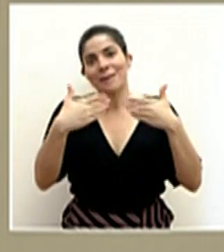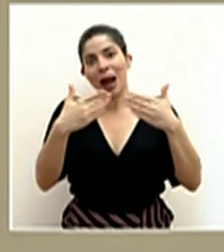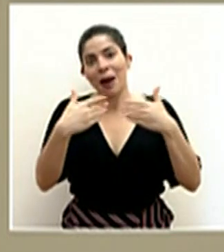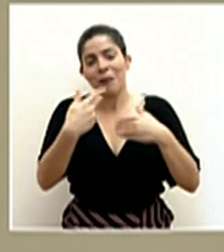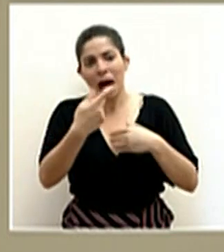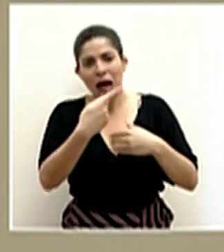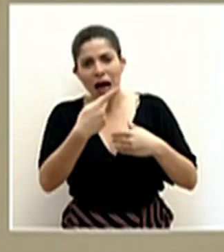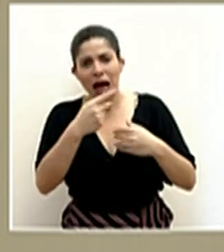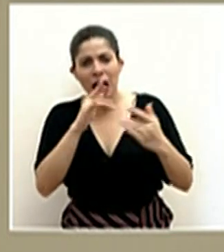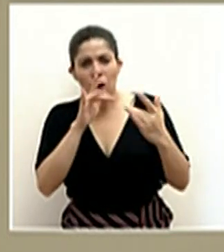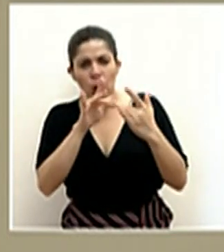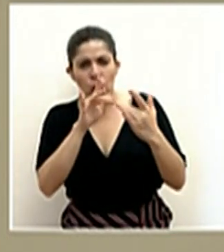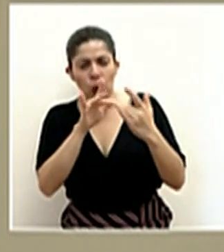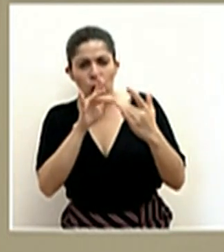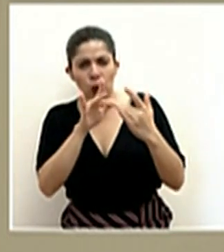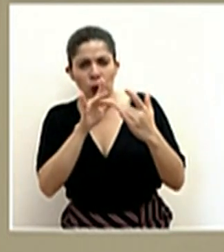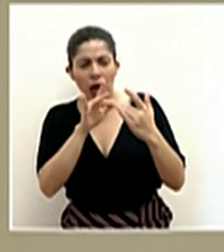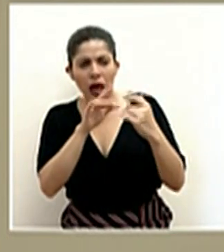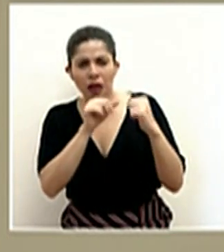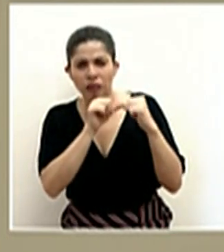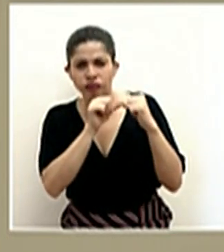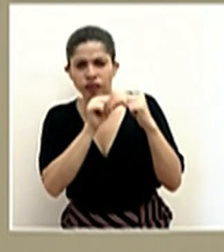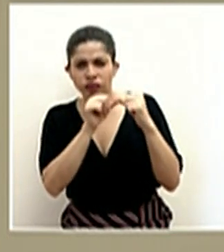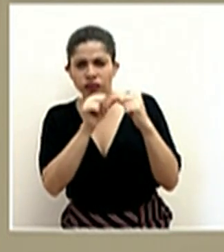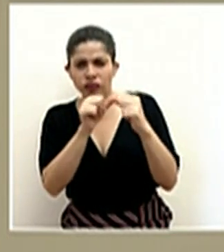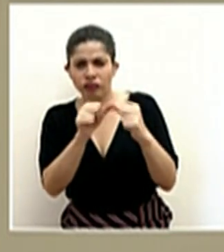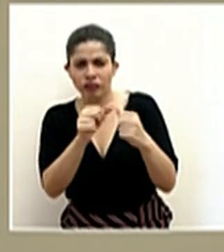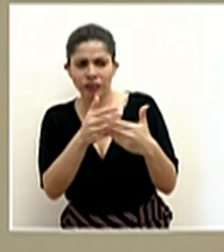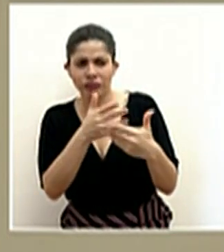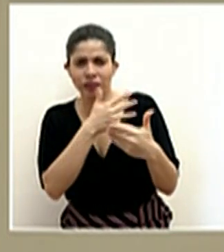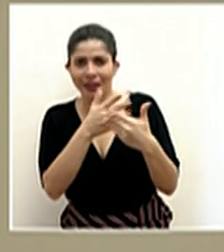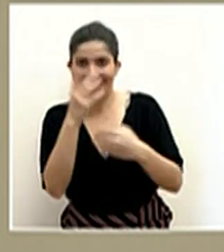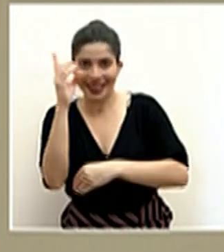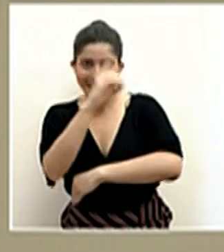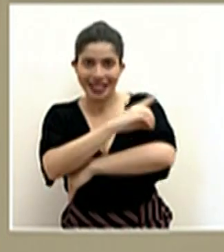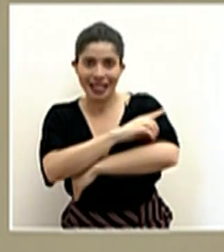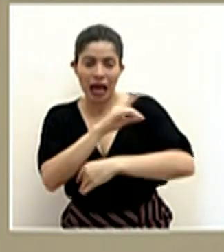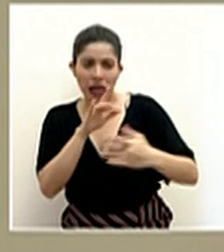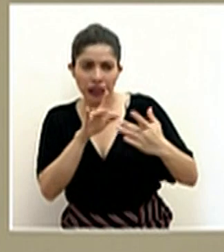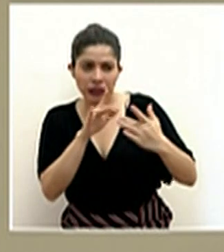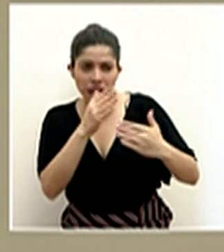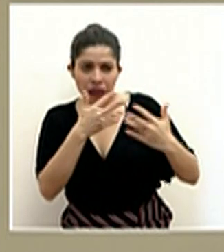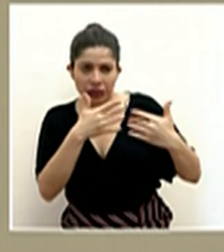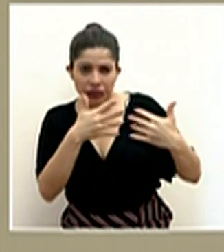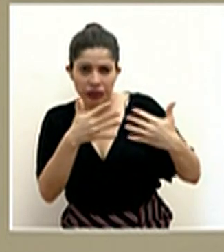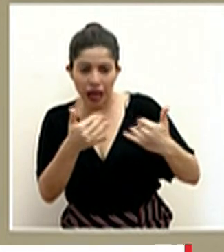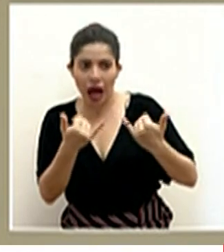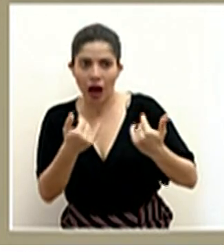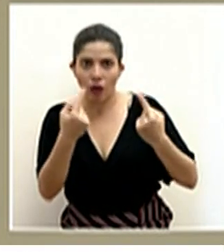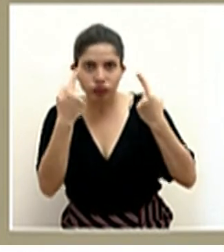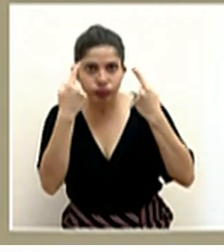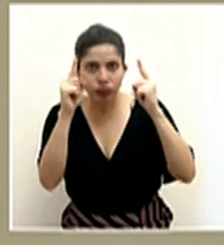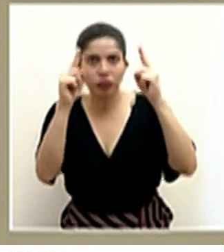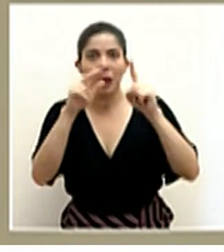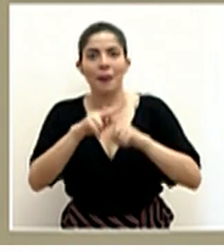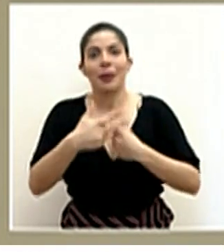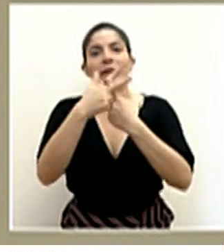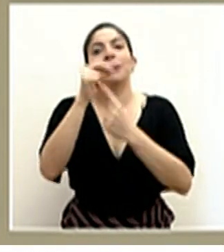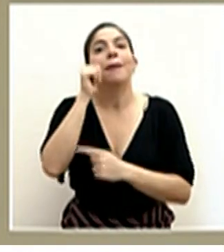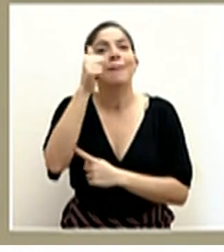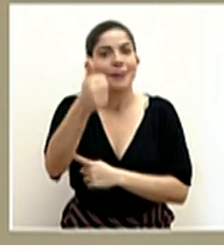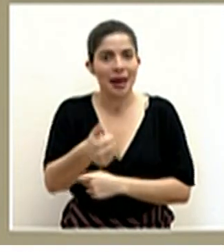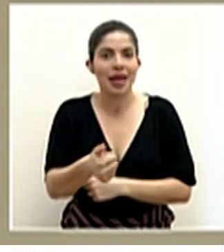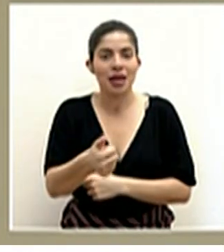hemos estado en contacto permanente durante los últimos días para poder hacer esto realidad a partir del día de